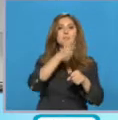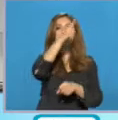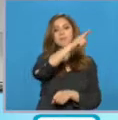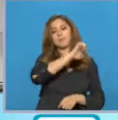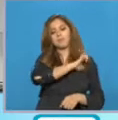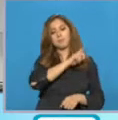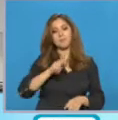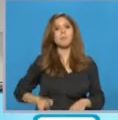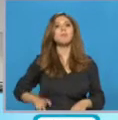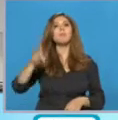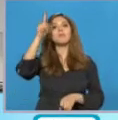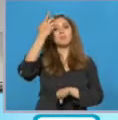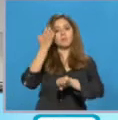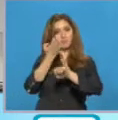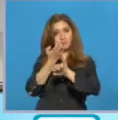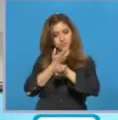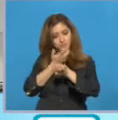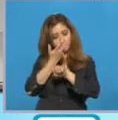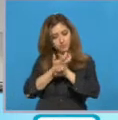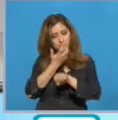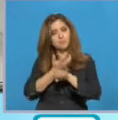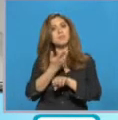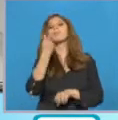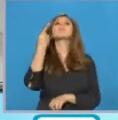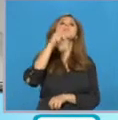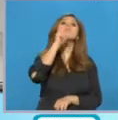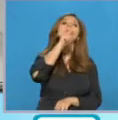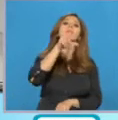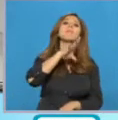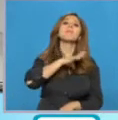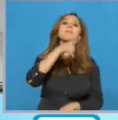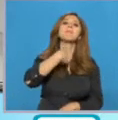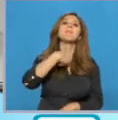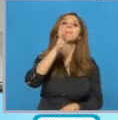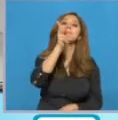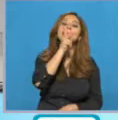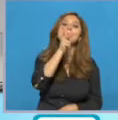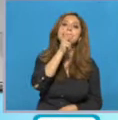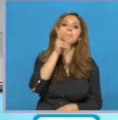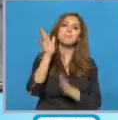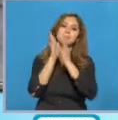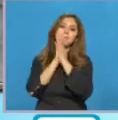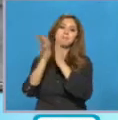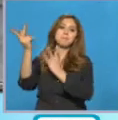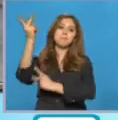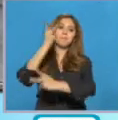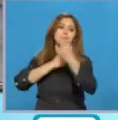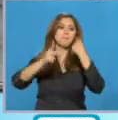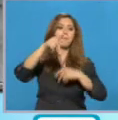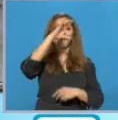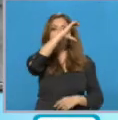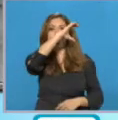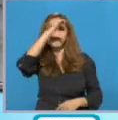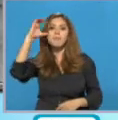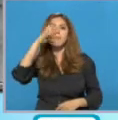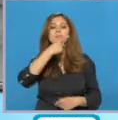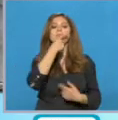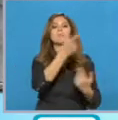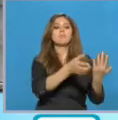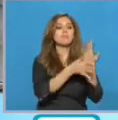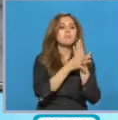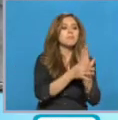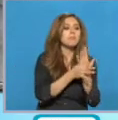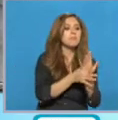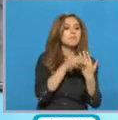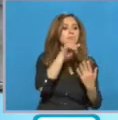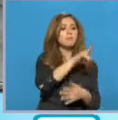Unidos, y por ahí vamos a ver una fotografía que mi padre, que si nos presta estas fotografías maravillosas, siempre dice, es una fotografía